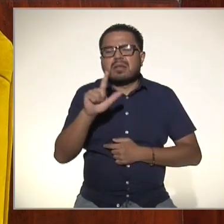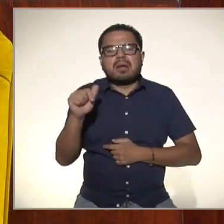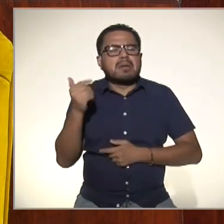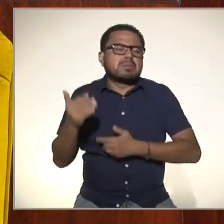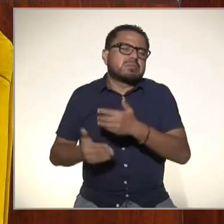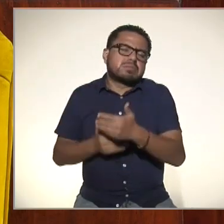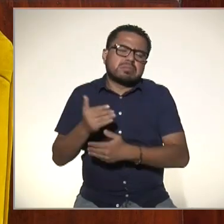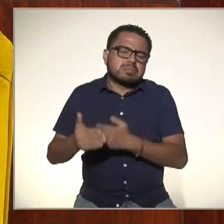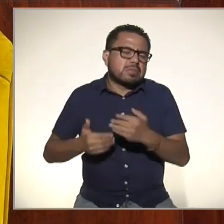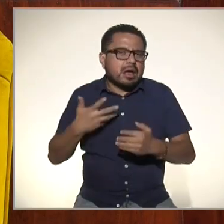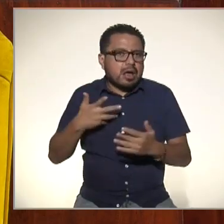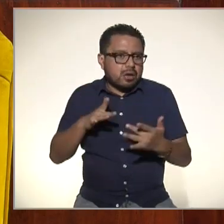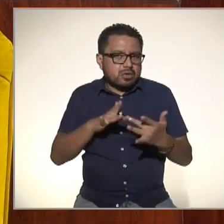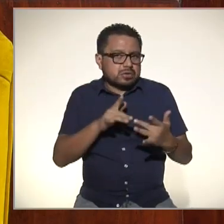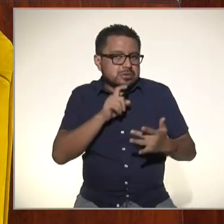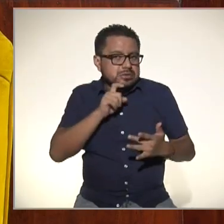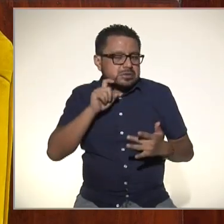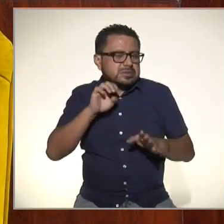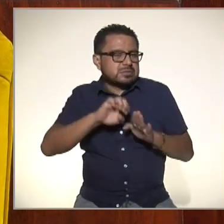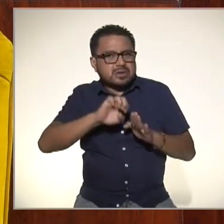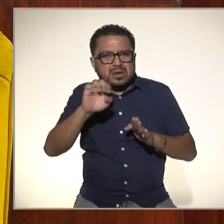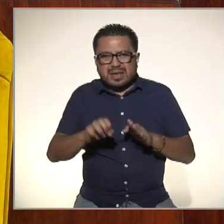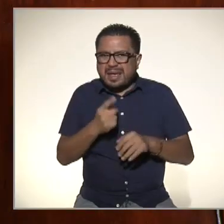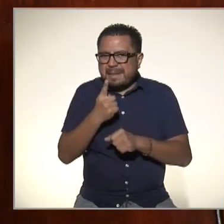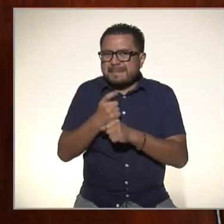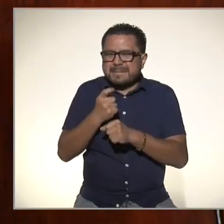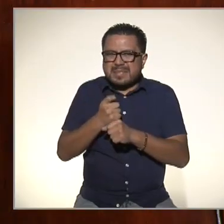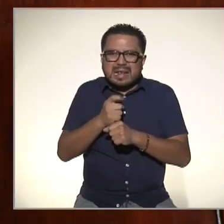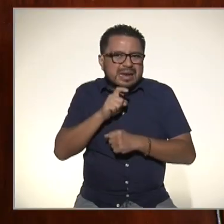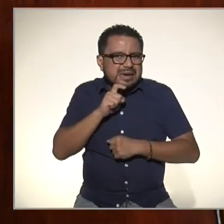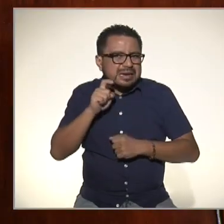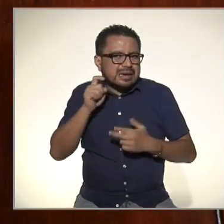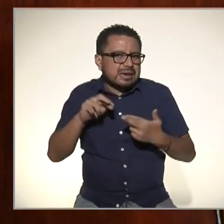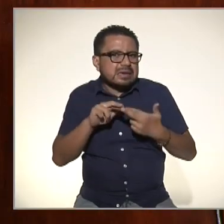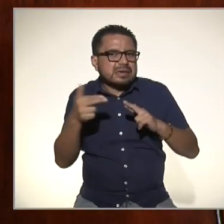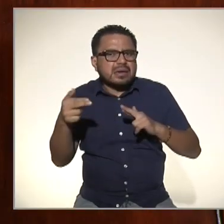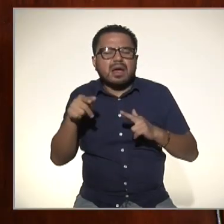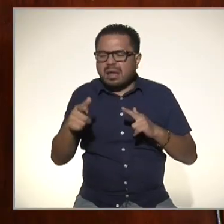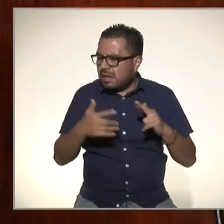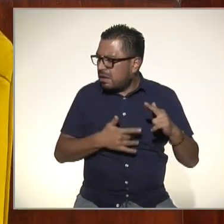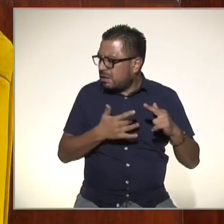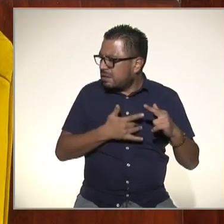de tener un contacto sexual, por ejemplo, el primer contacto sexual, lo hagan teniendo en cuenta